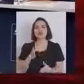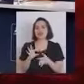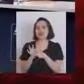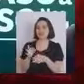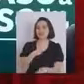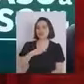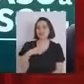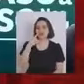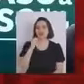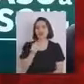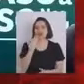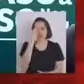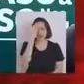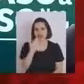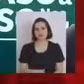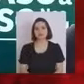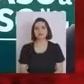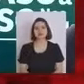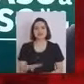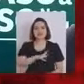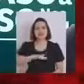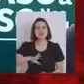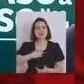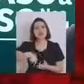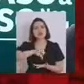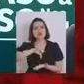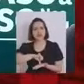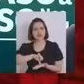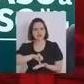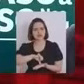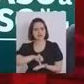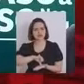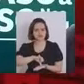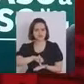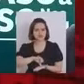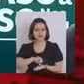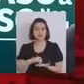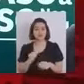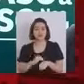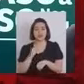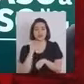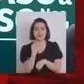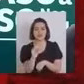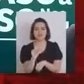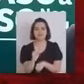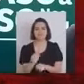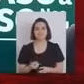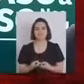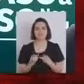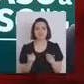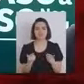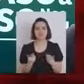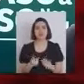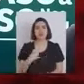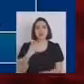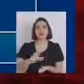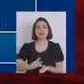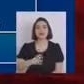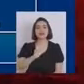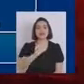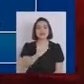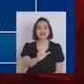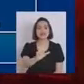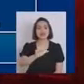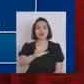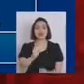oxígeno? ¿Tienen problemas de capacidad de transformación del oxígeno? ¿Los hospitales en Chile tienen oxígeno?